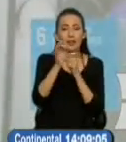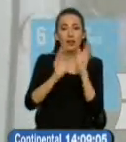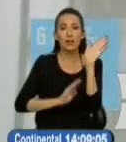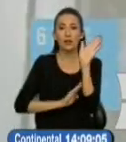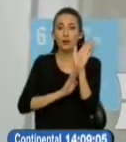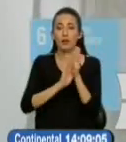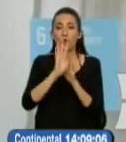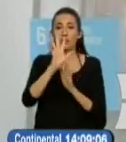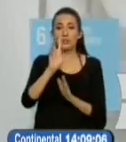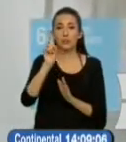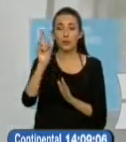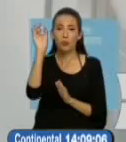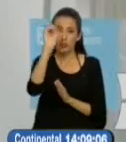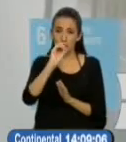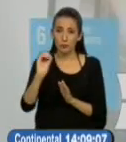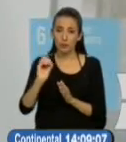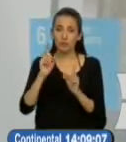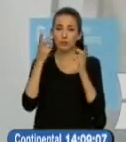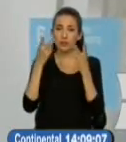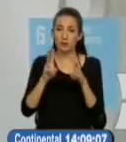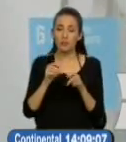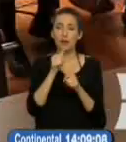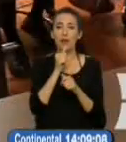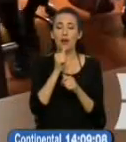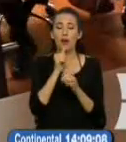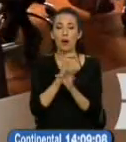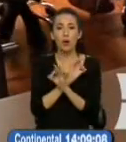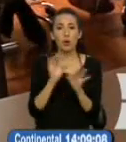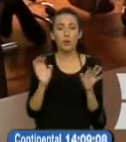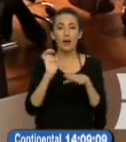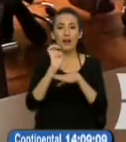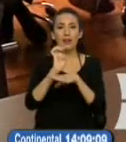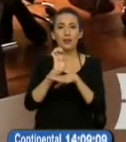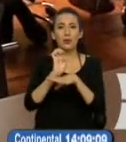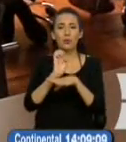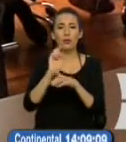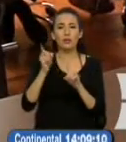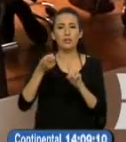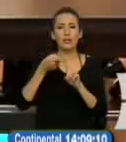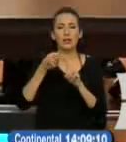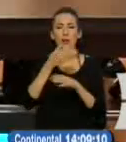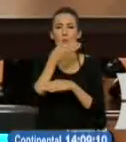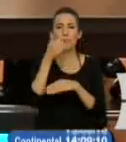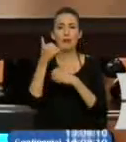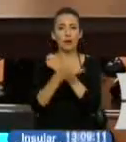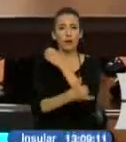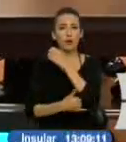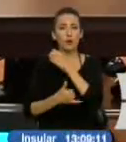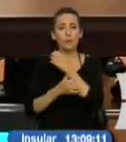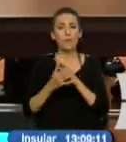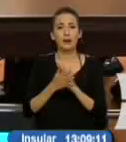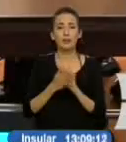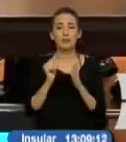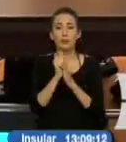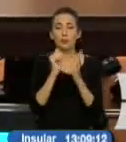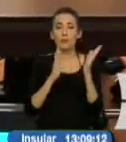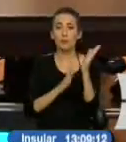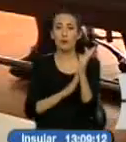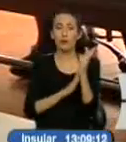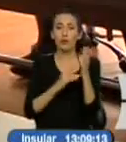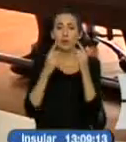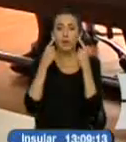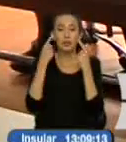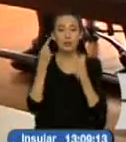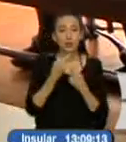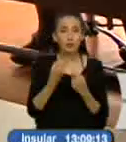alcanza el 51% de la población. Ecuador es uno de los 12 países a nivel mundial que forma parte del proyecto piloto en la medición